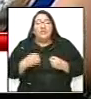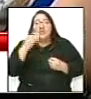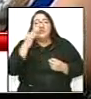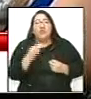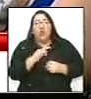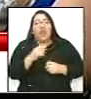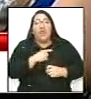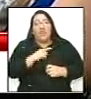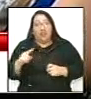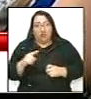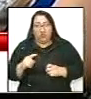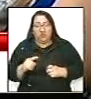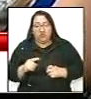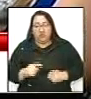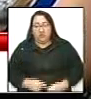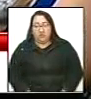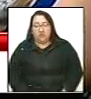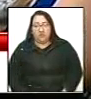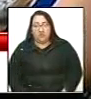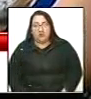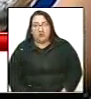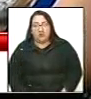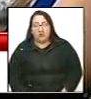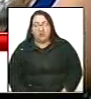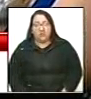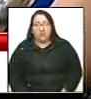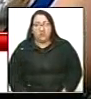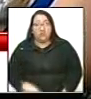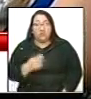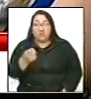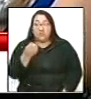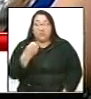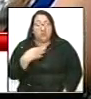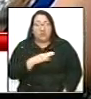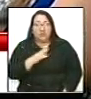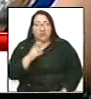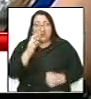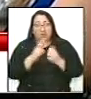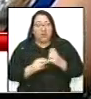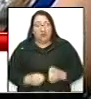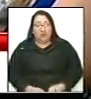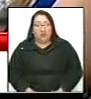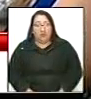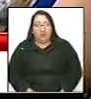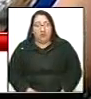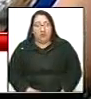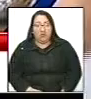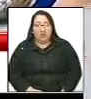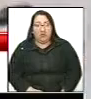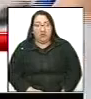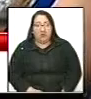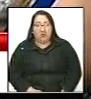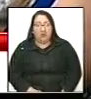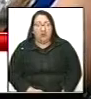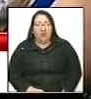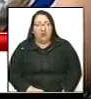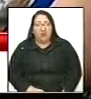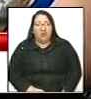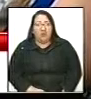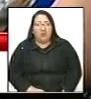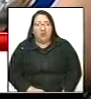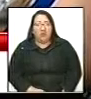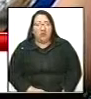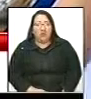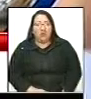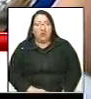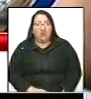admitir, algún mínimo de corroboración? Eso no lo establece el reglamento, eso no está establecido en nuestras normas internas. O si